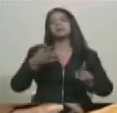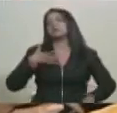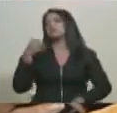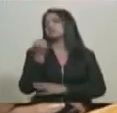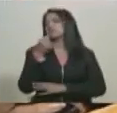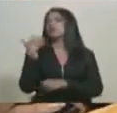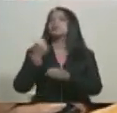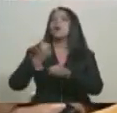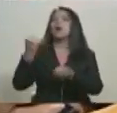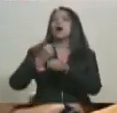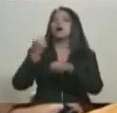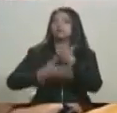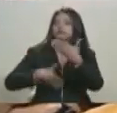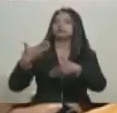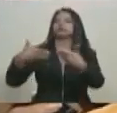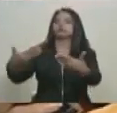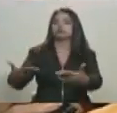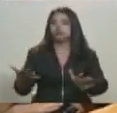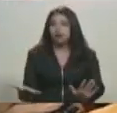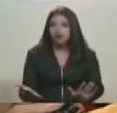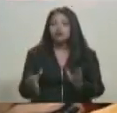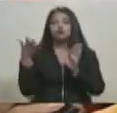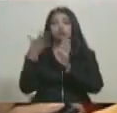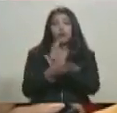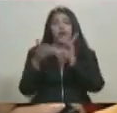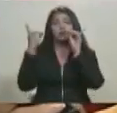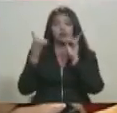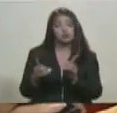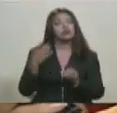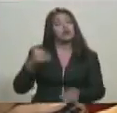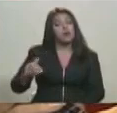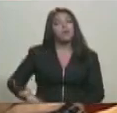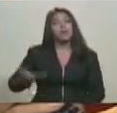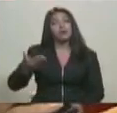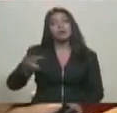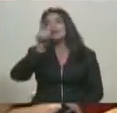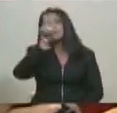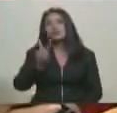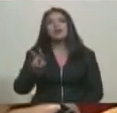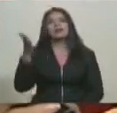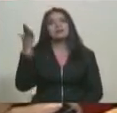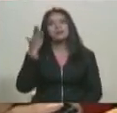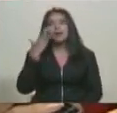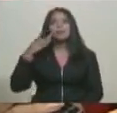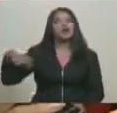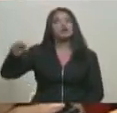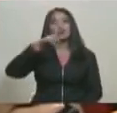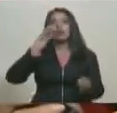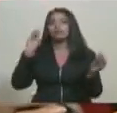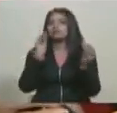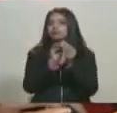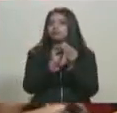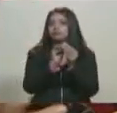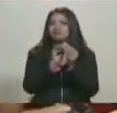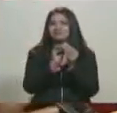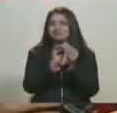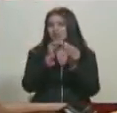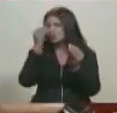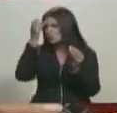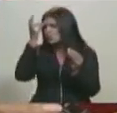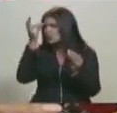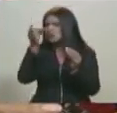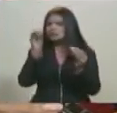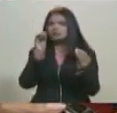nosotros seguiremos avanzando. De las decisiones tomadas es importante que nuestro país sepa que todas están apegadas estrictamente